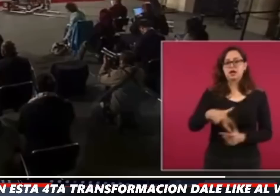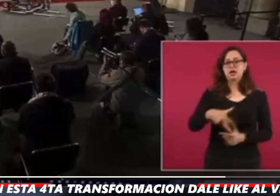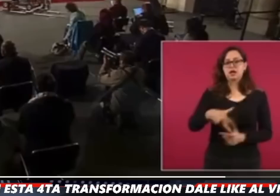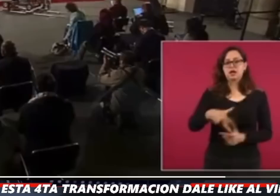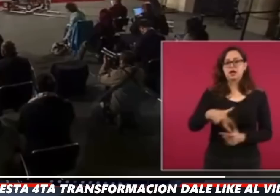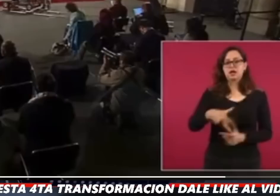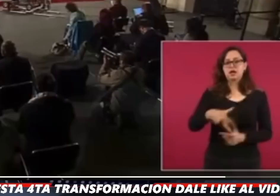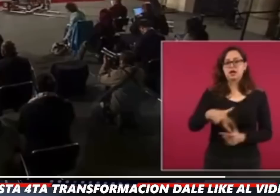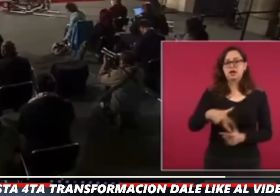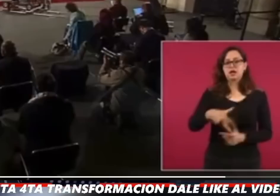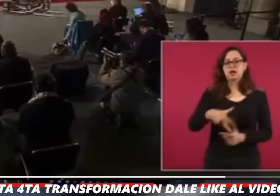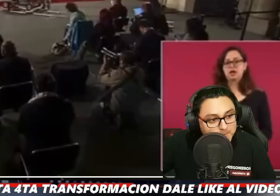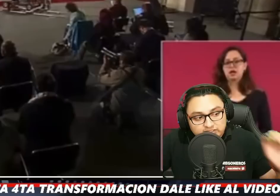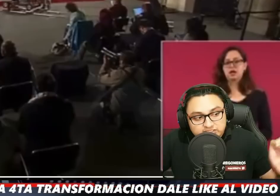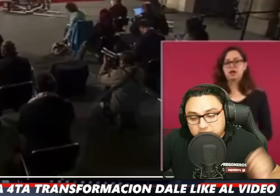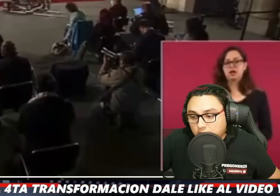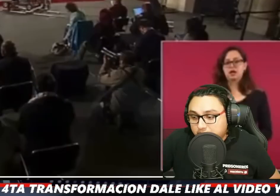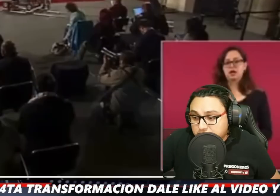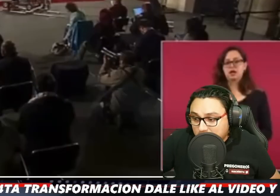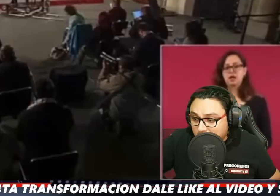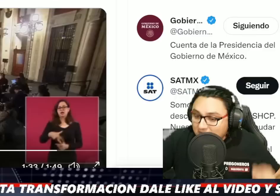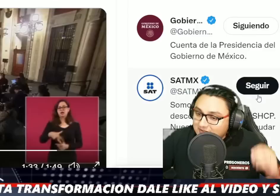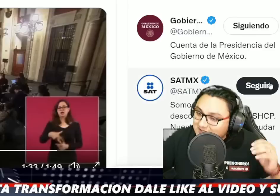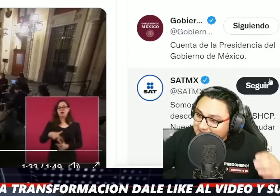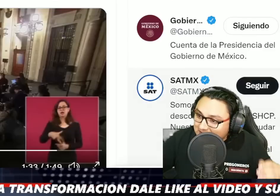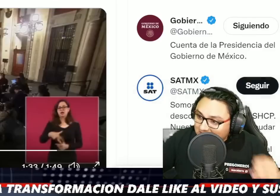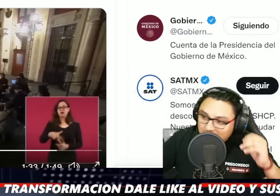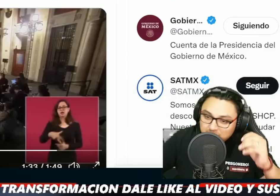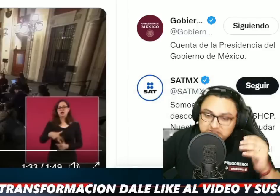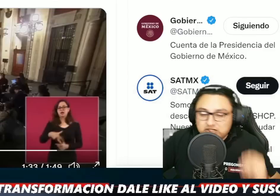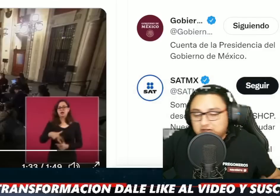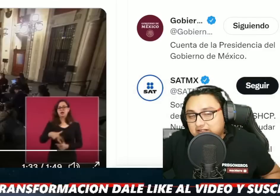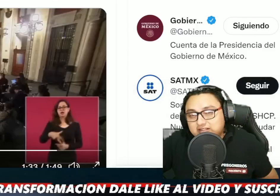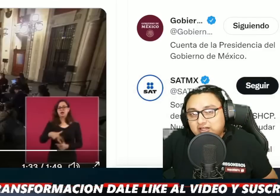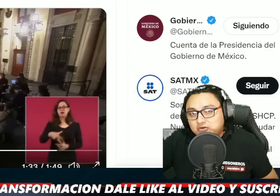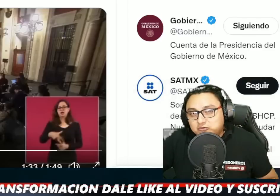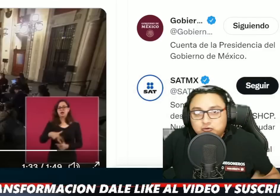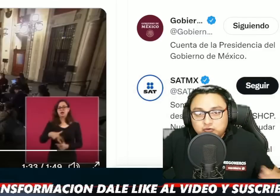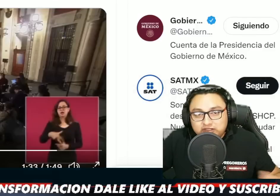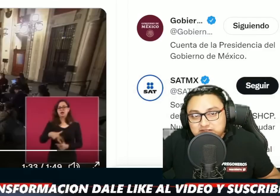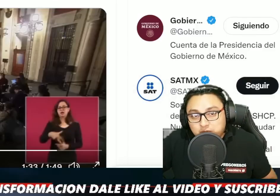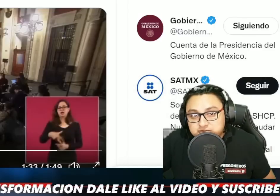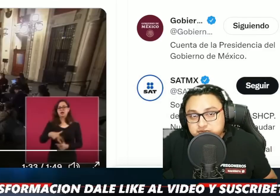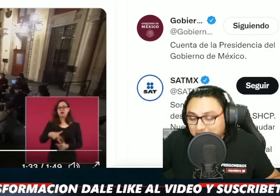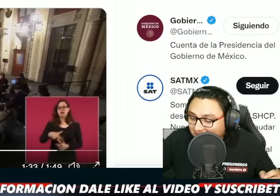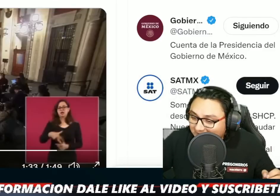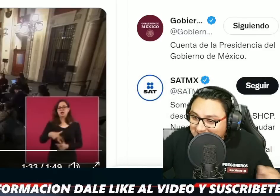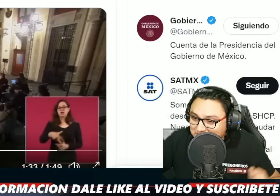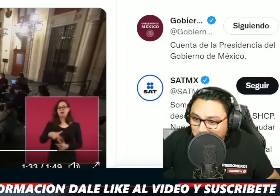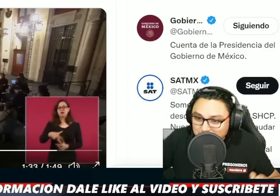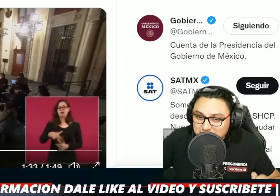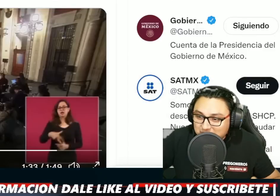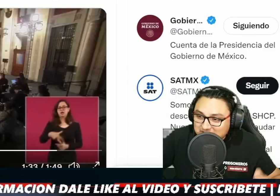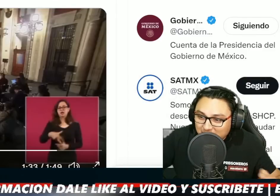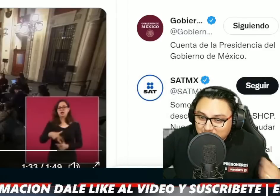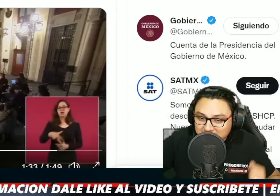así lo anunciaba el día de hoy el presidente Andrés Manuel López Obrador y enseguida empezaron a criticar con todo esta oposición esto